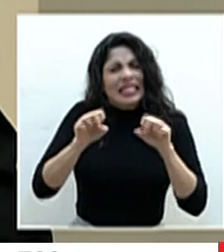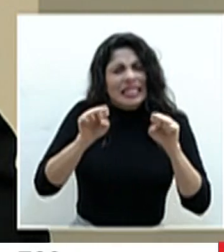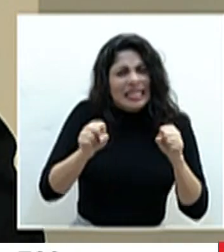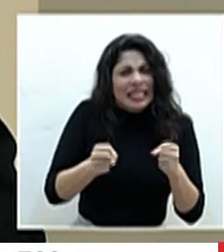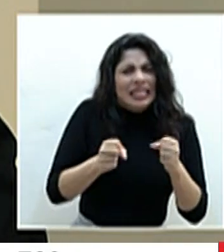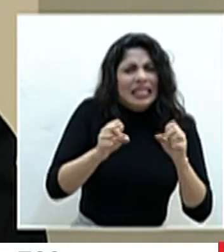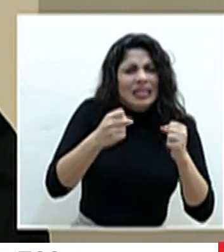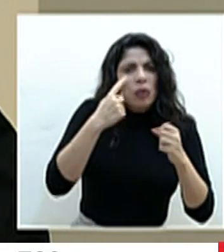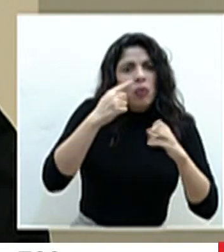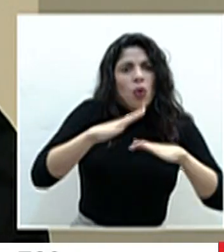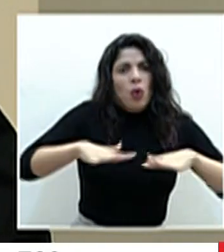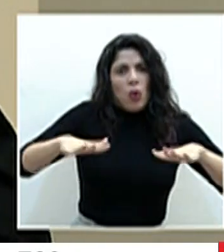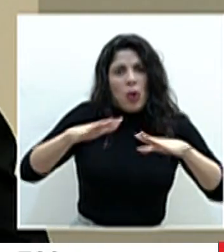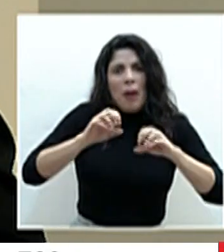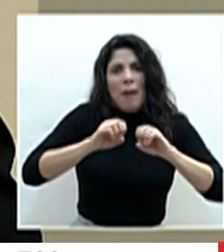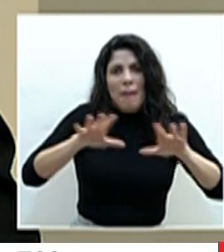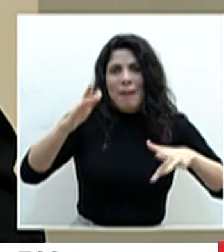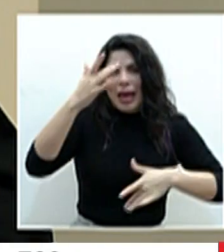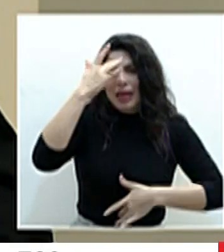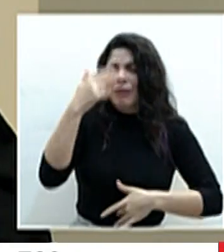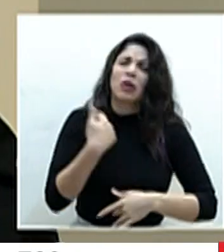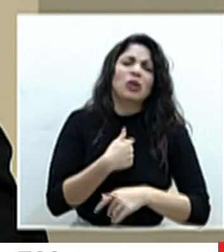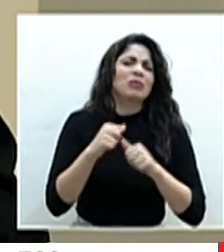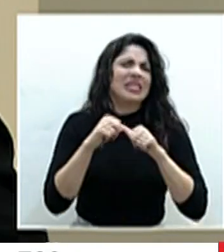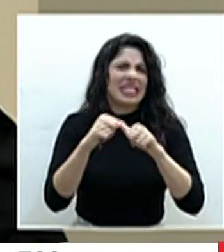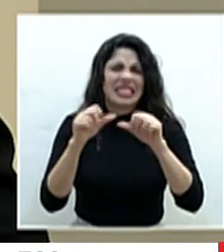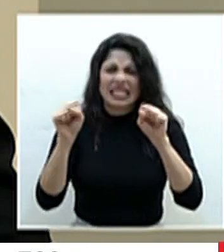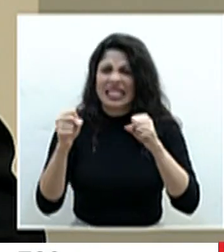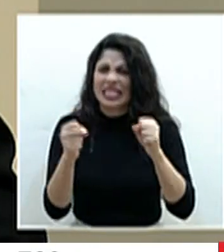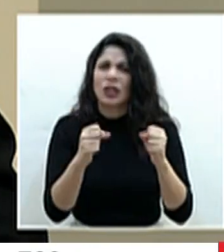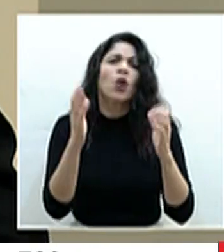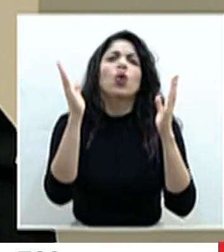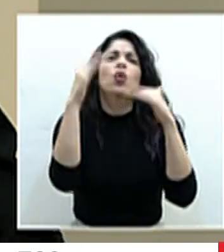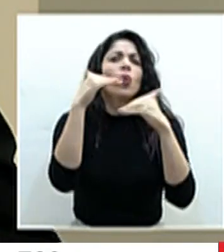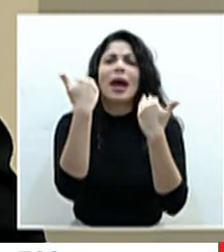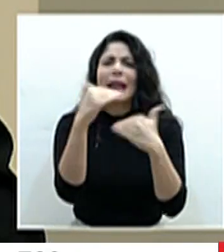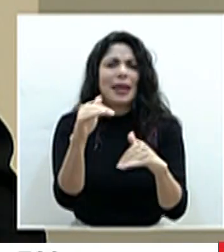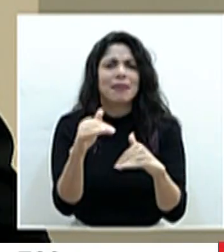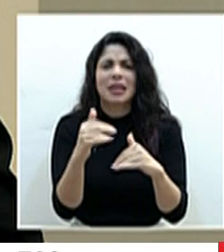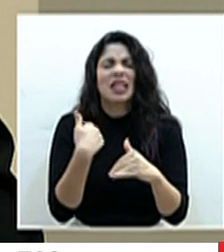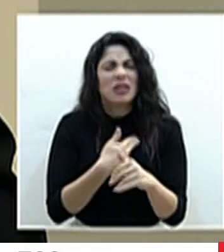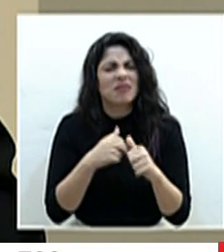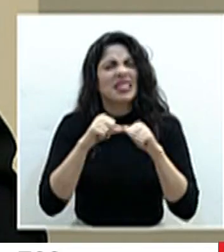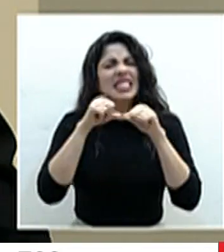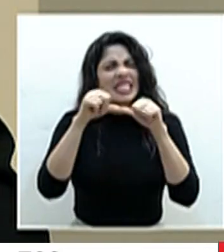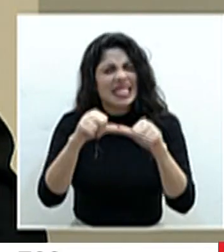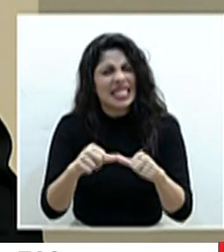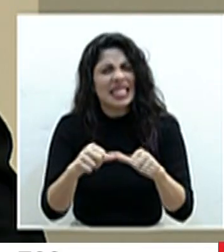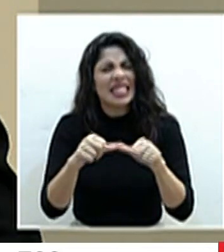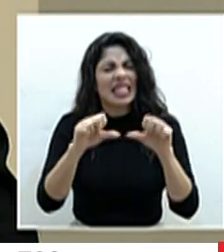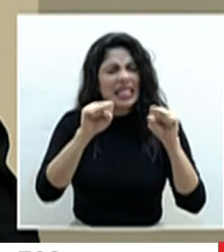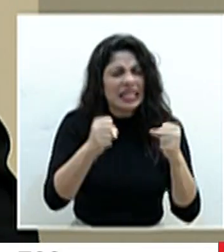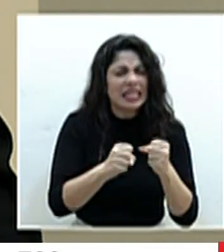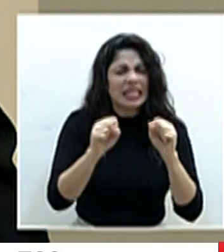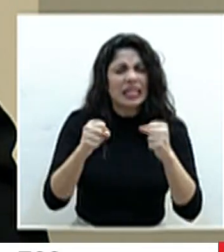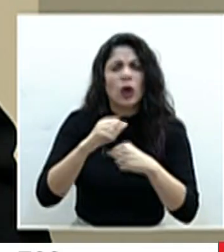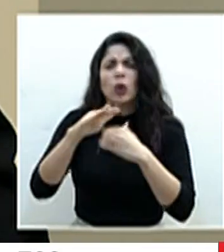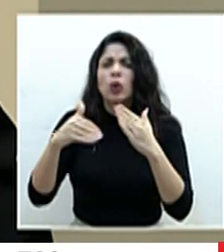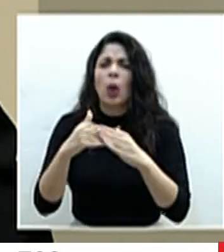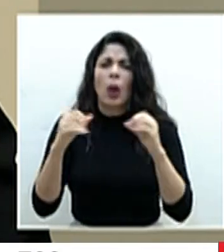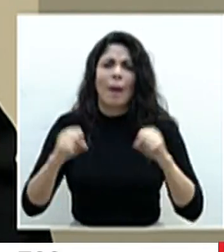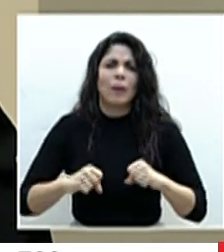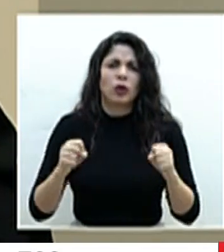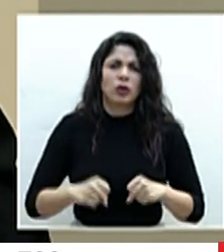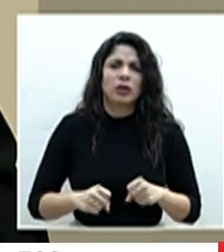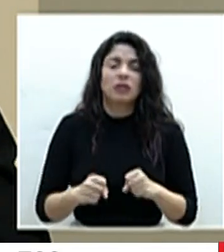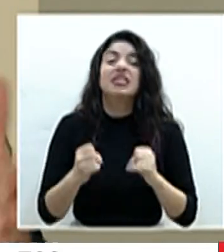el contexto de pandemia. Lo seguiremos haciendo, no hay reparo en eso. Seguiremos recortando todo lo que podamos,